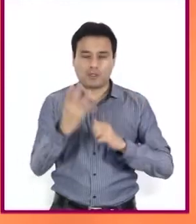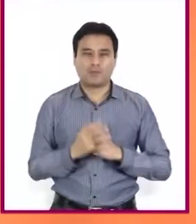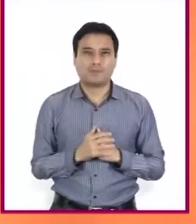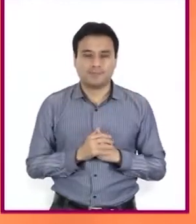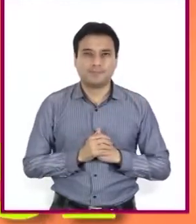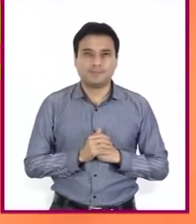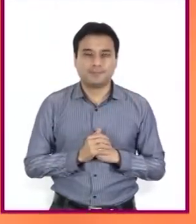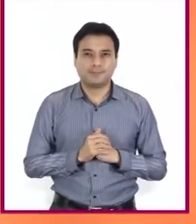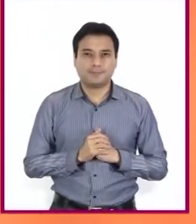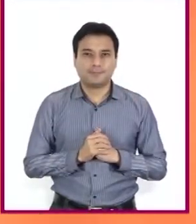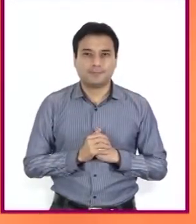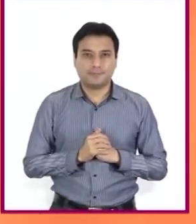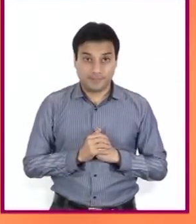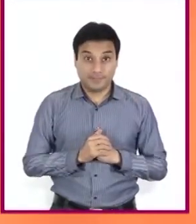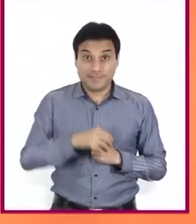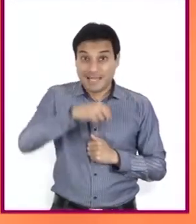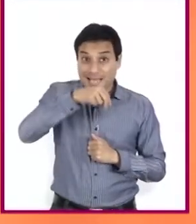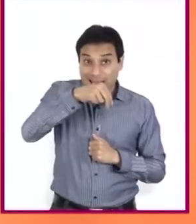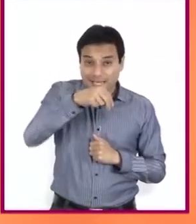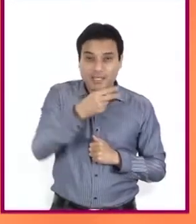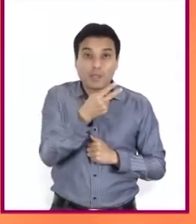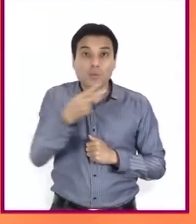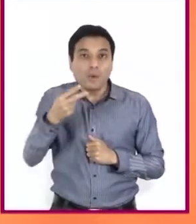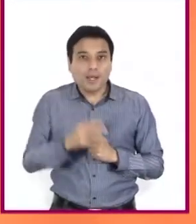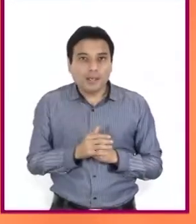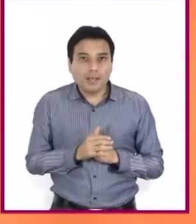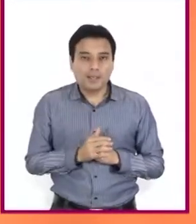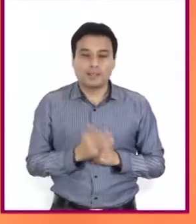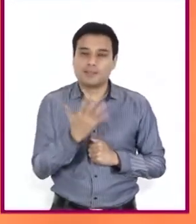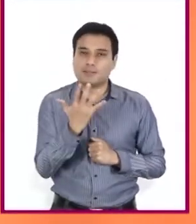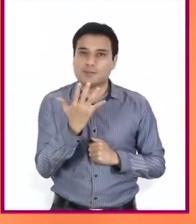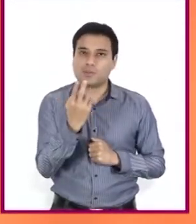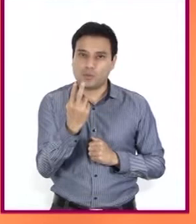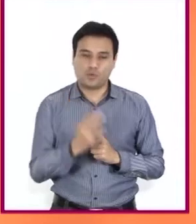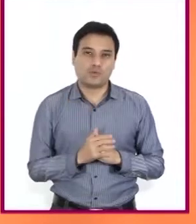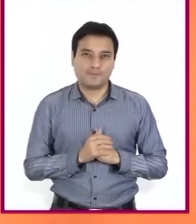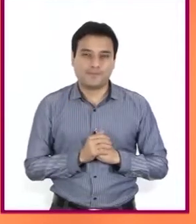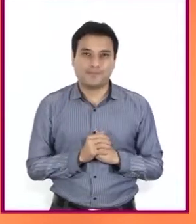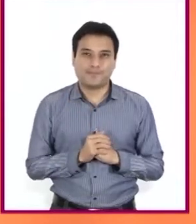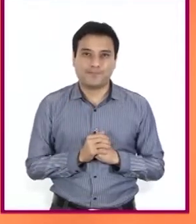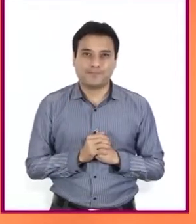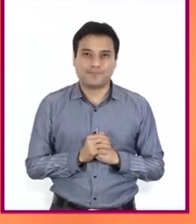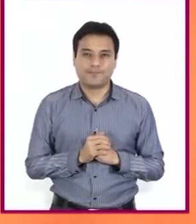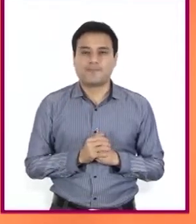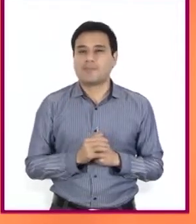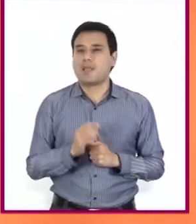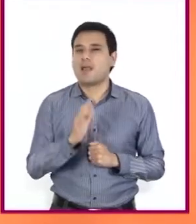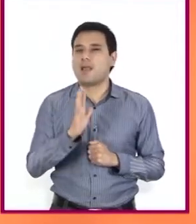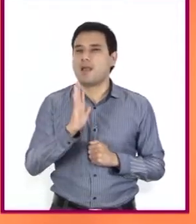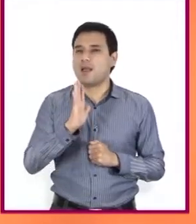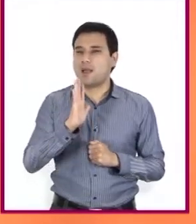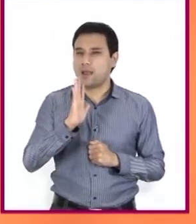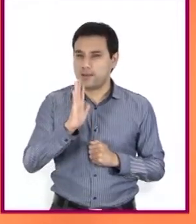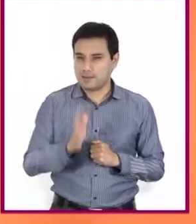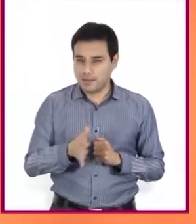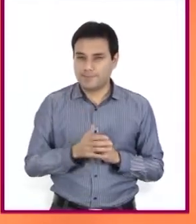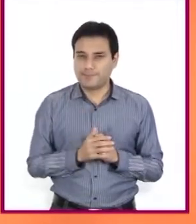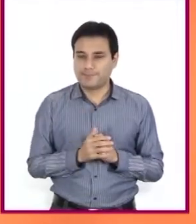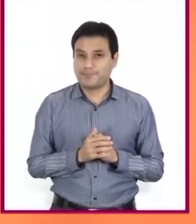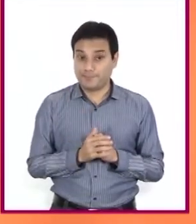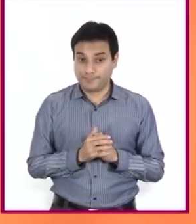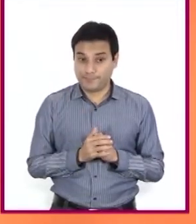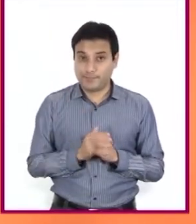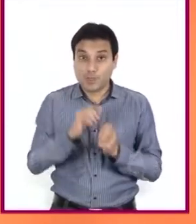2704. N es igual a 52. Así, determinamos que la